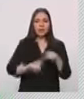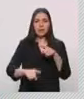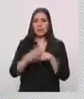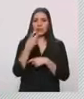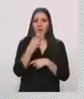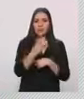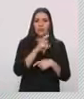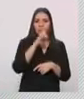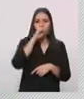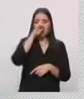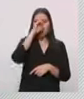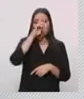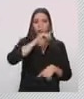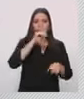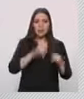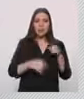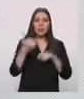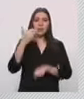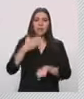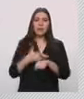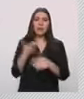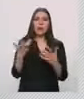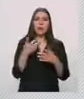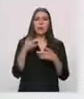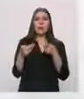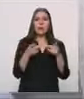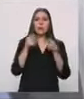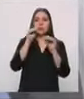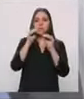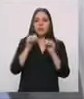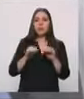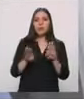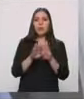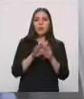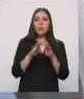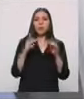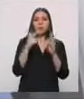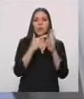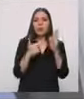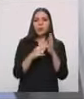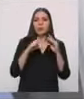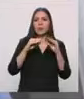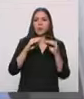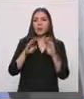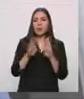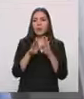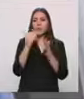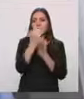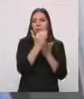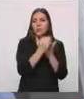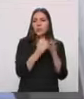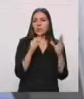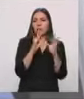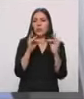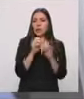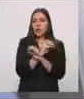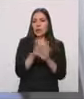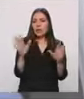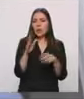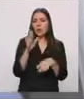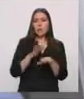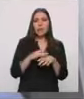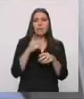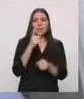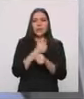como el violentómetro. Hemos desarrollado manuales para el uso incluyente y no sexista y no discriminatorio desde el propio lenguaje, que es donde se encuentra la primera de las